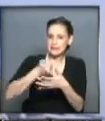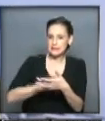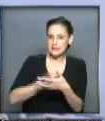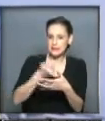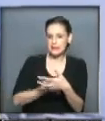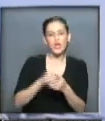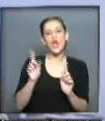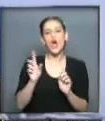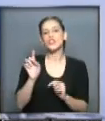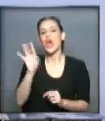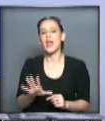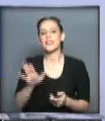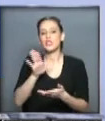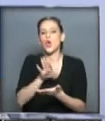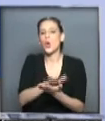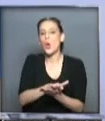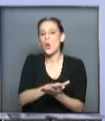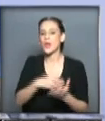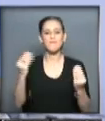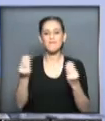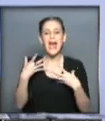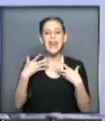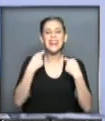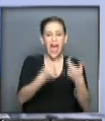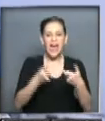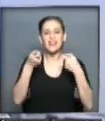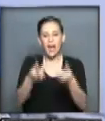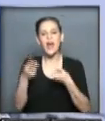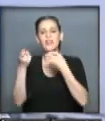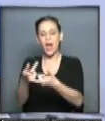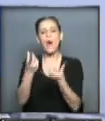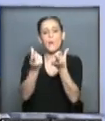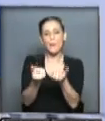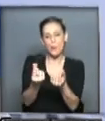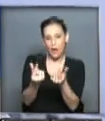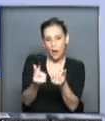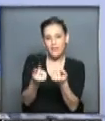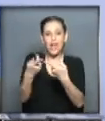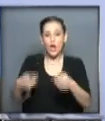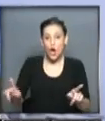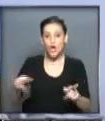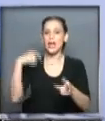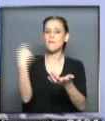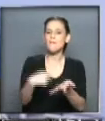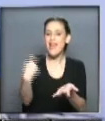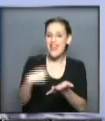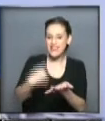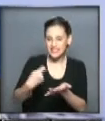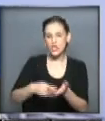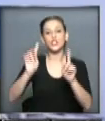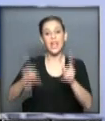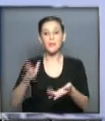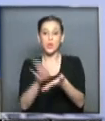solamente en materia de muchísimos recursos económicos, inversiones, sino también